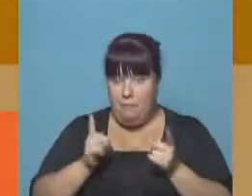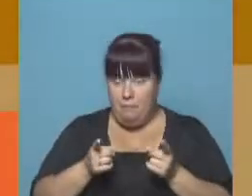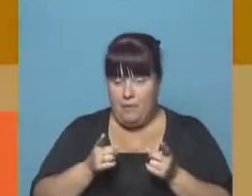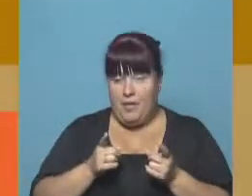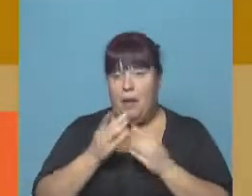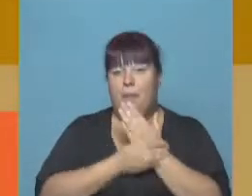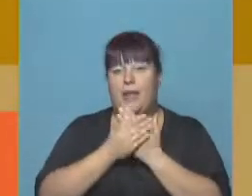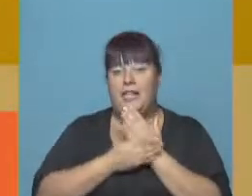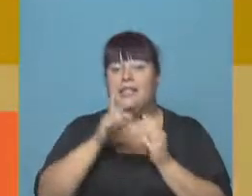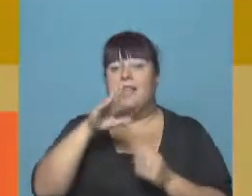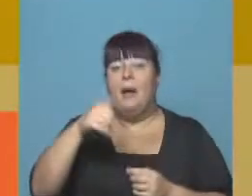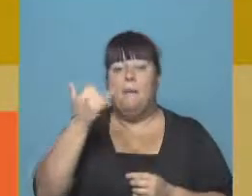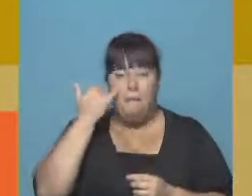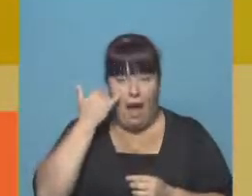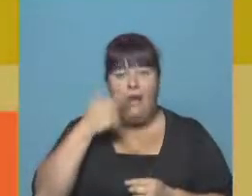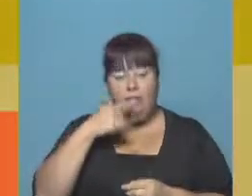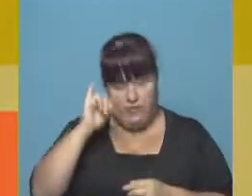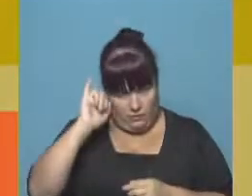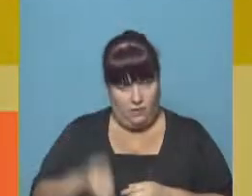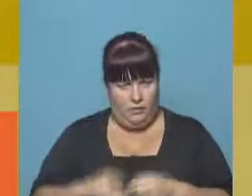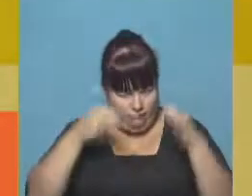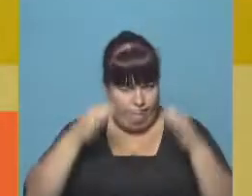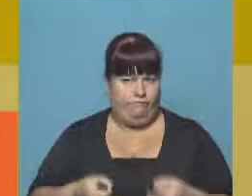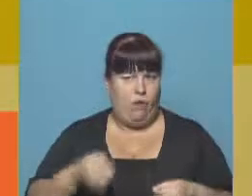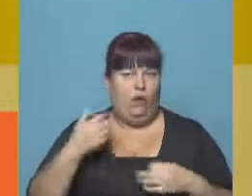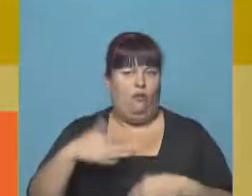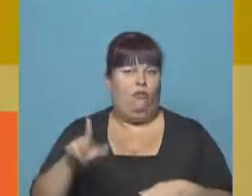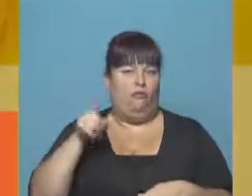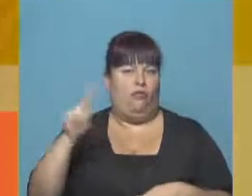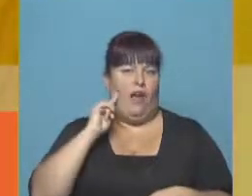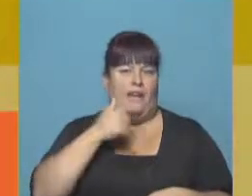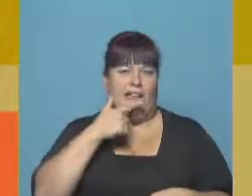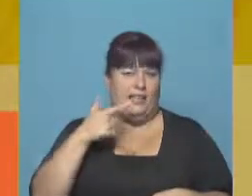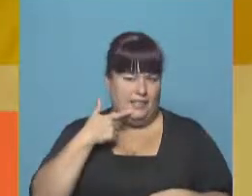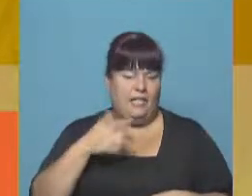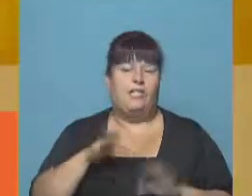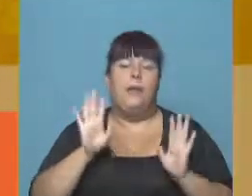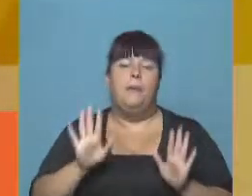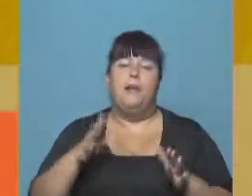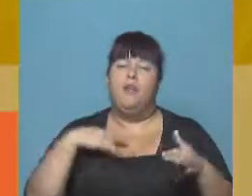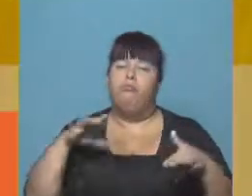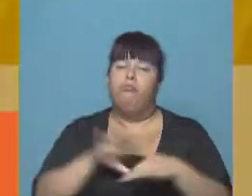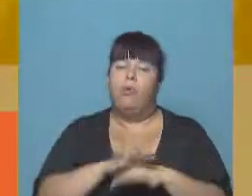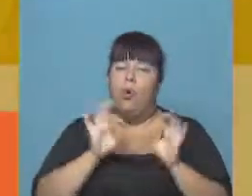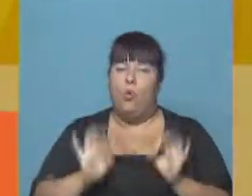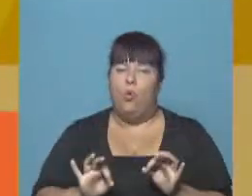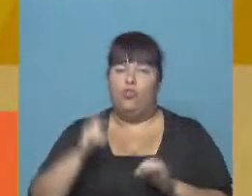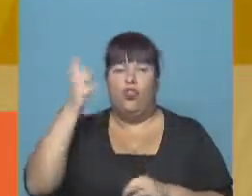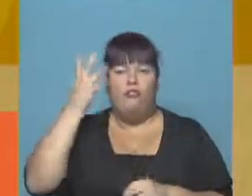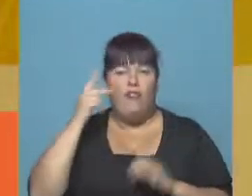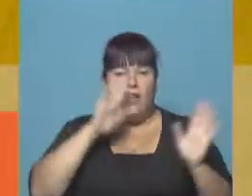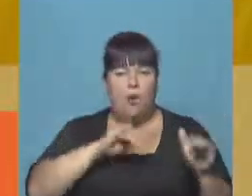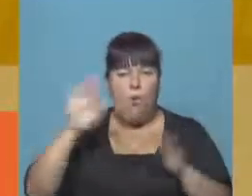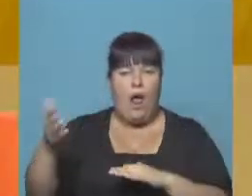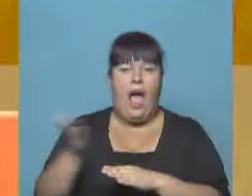ministra británica, Theresa May, se ha atrevido a decir que fue el ISIS. Lo cierto es que coincide con los de Francia, es decir,